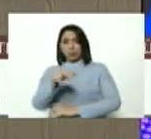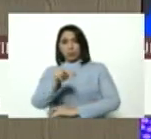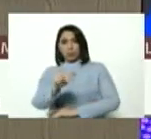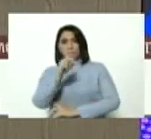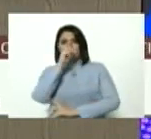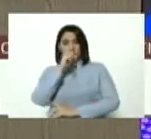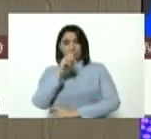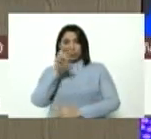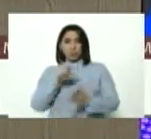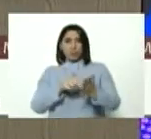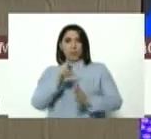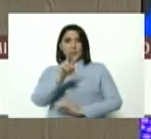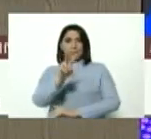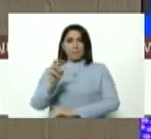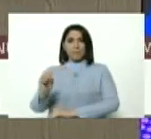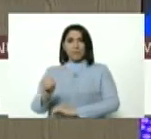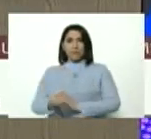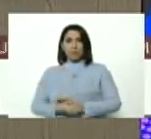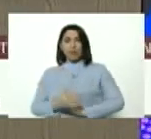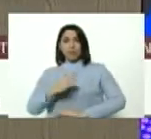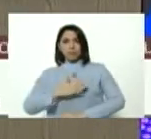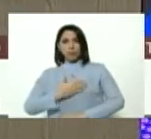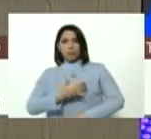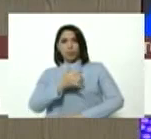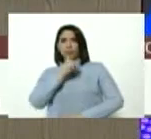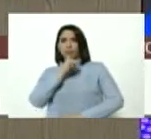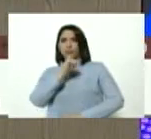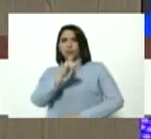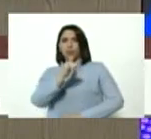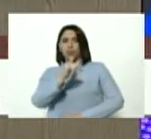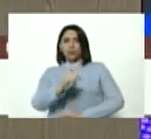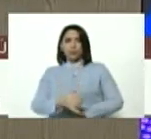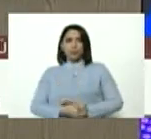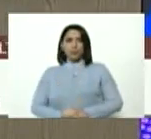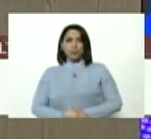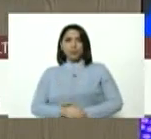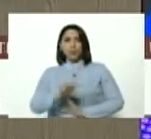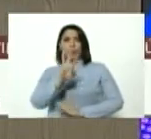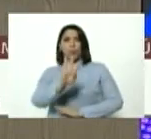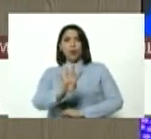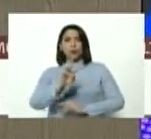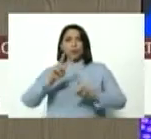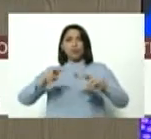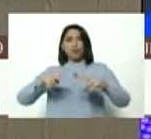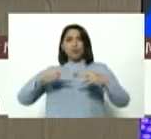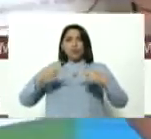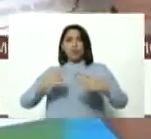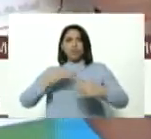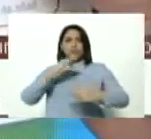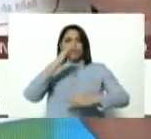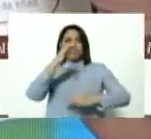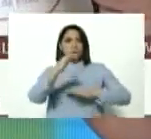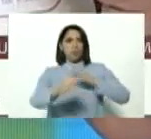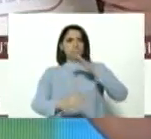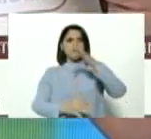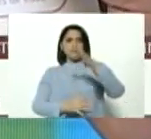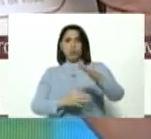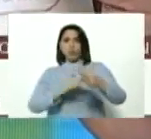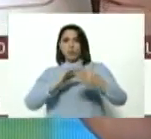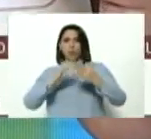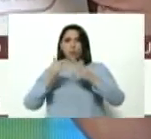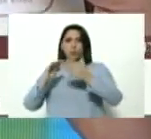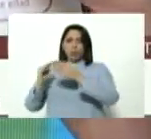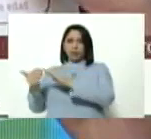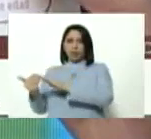año 2020, debemos reportar 4 nuevos casos por transmisión